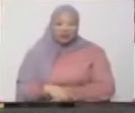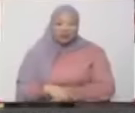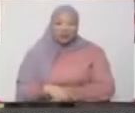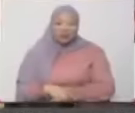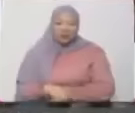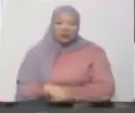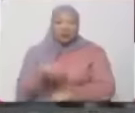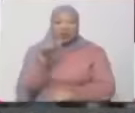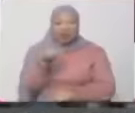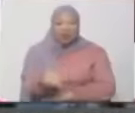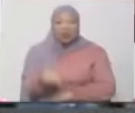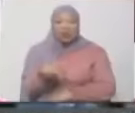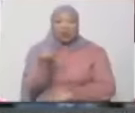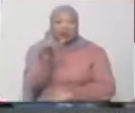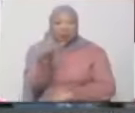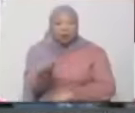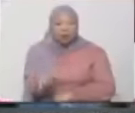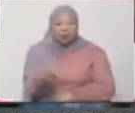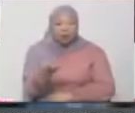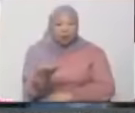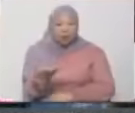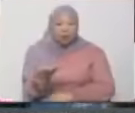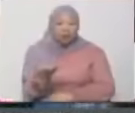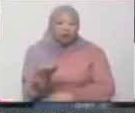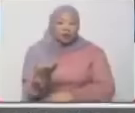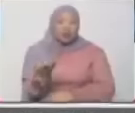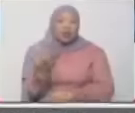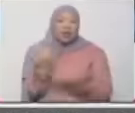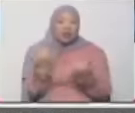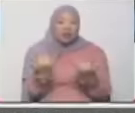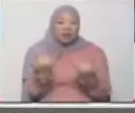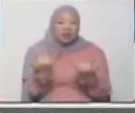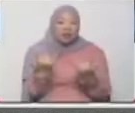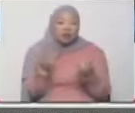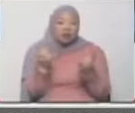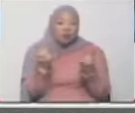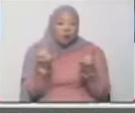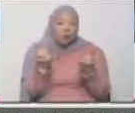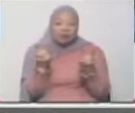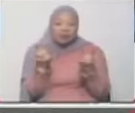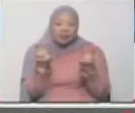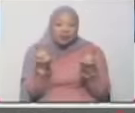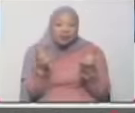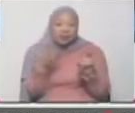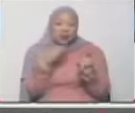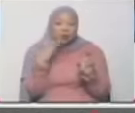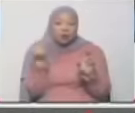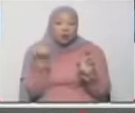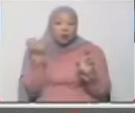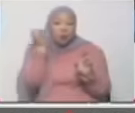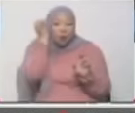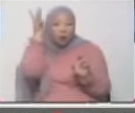Y está la generación que yo llamo la generación genial. Son genios.